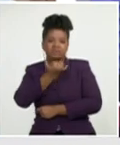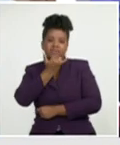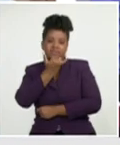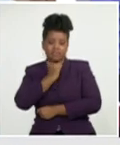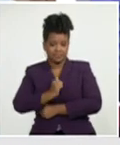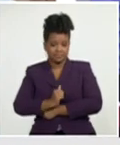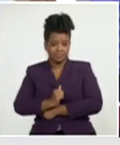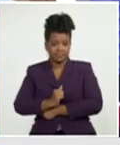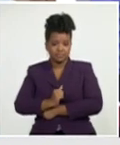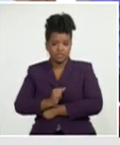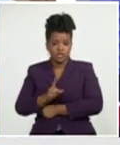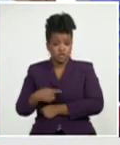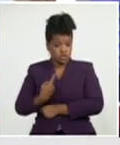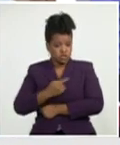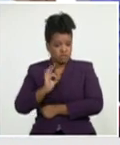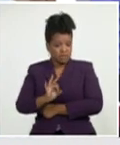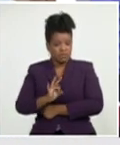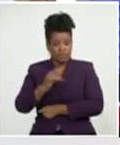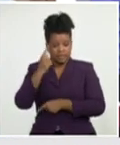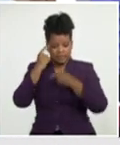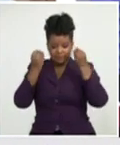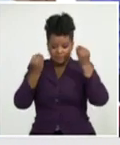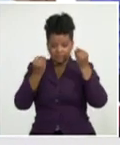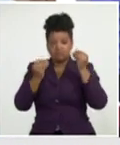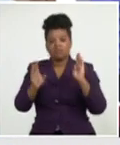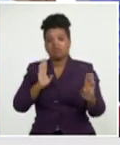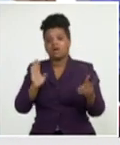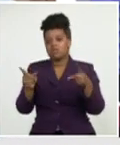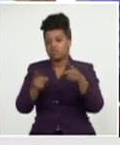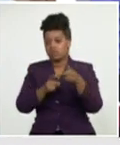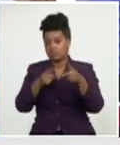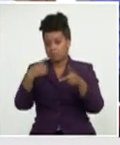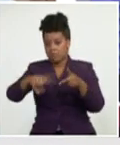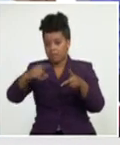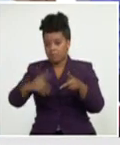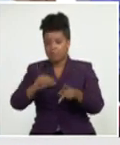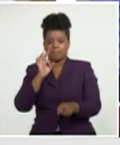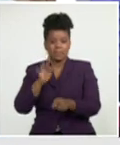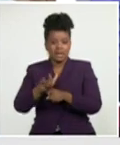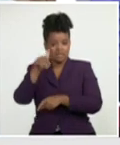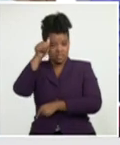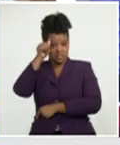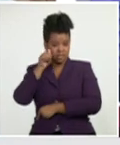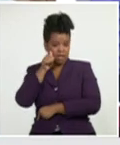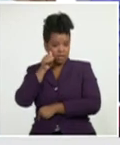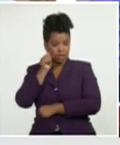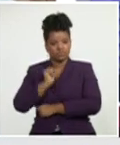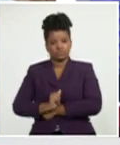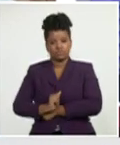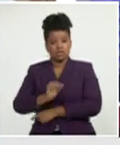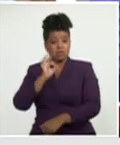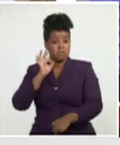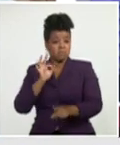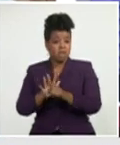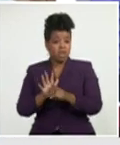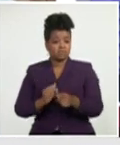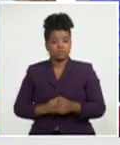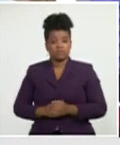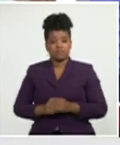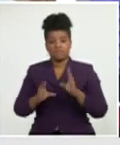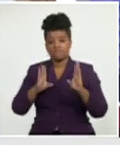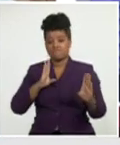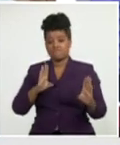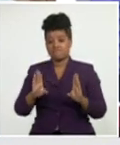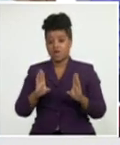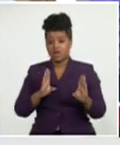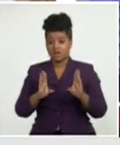eso nos hizo plantearnos la lógica del fase 2. Y ya el fase 2 comenzó el sábado. Comenzamos inicialmente con una fase abierta,